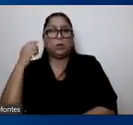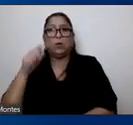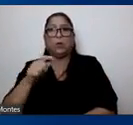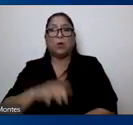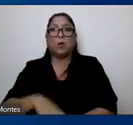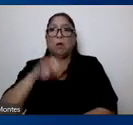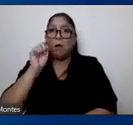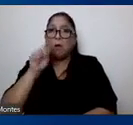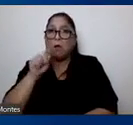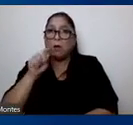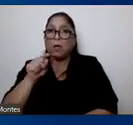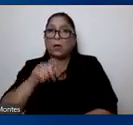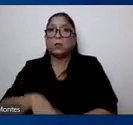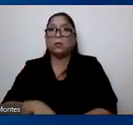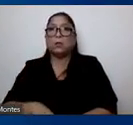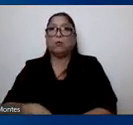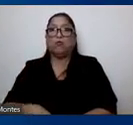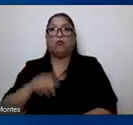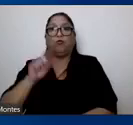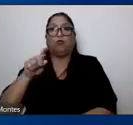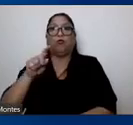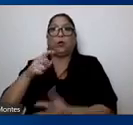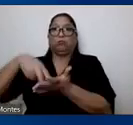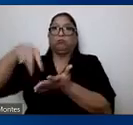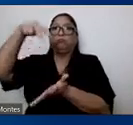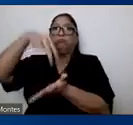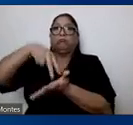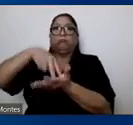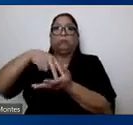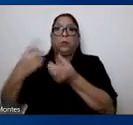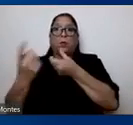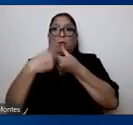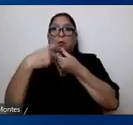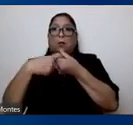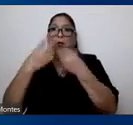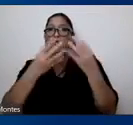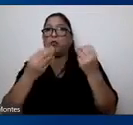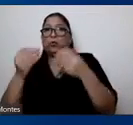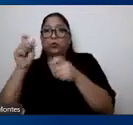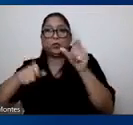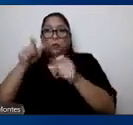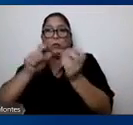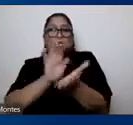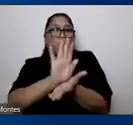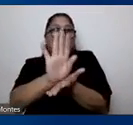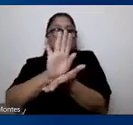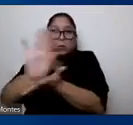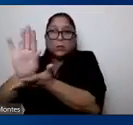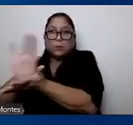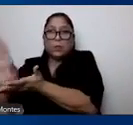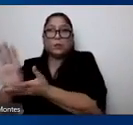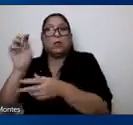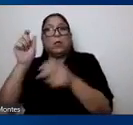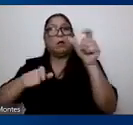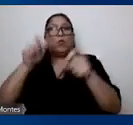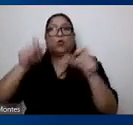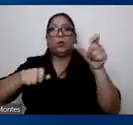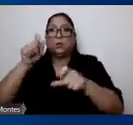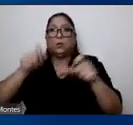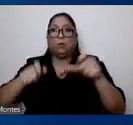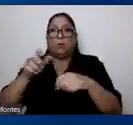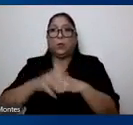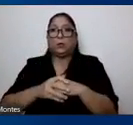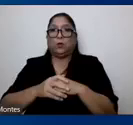que fue erigido también y conformado por muchas personas desplazadas, muchas personas